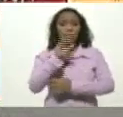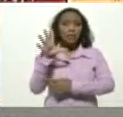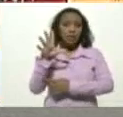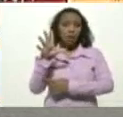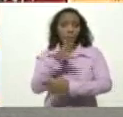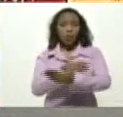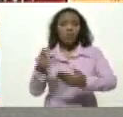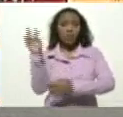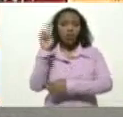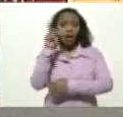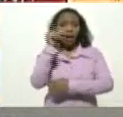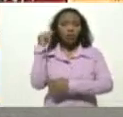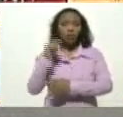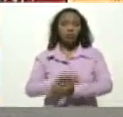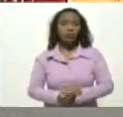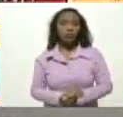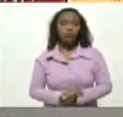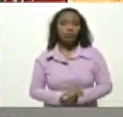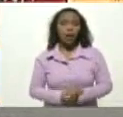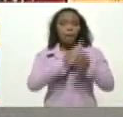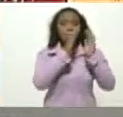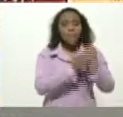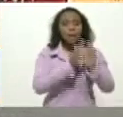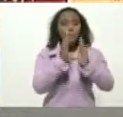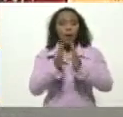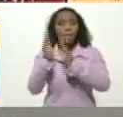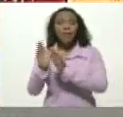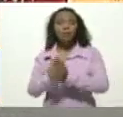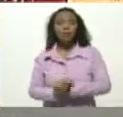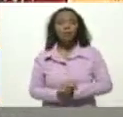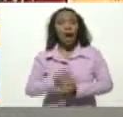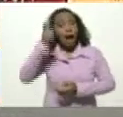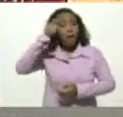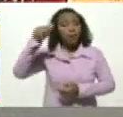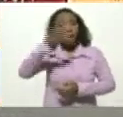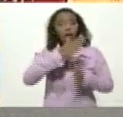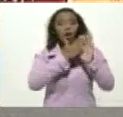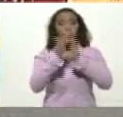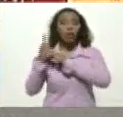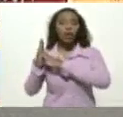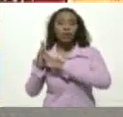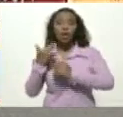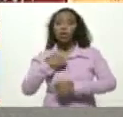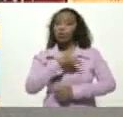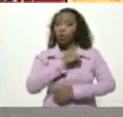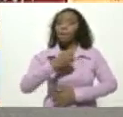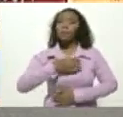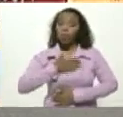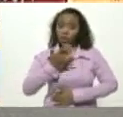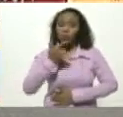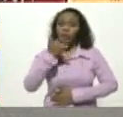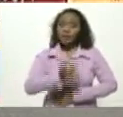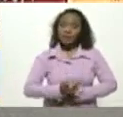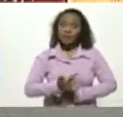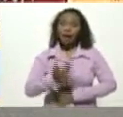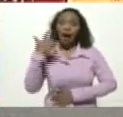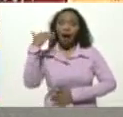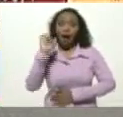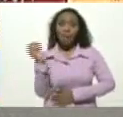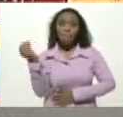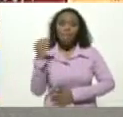venezolanos y venezolanos organizados en ciudades comunales, nosotros podremos decir, estamos